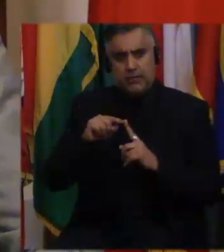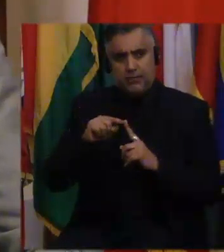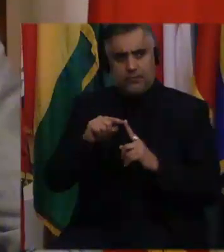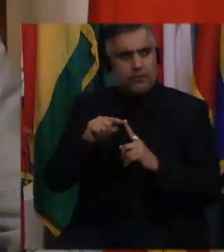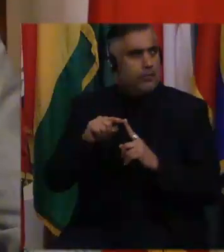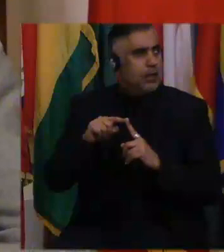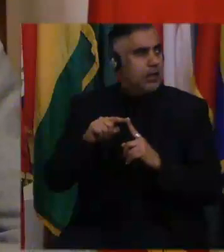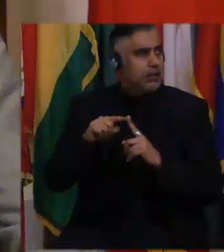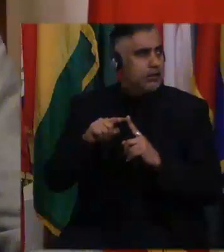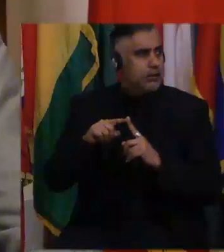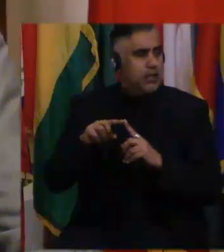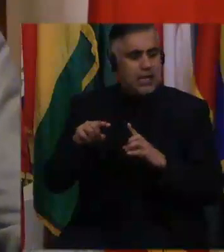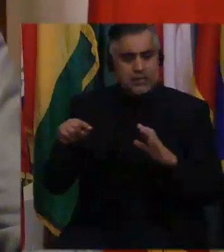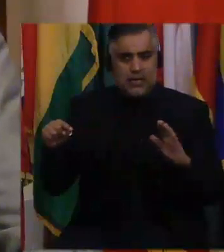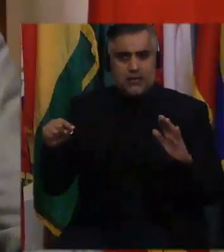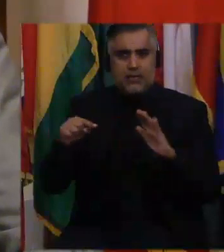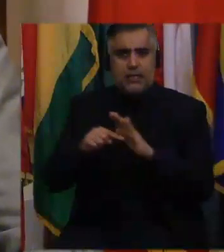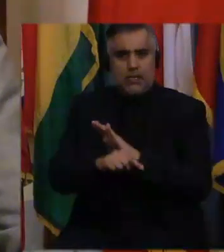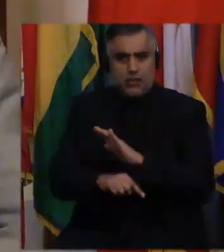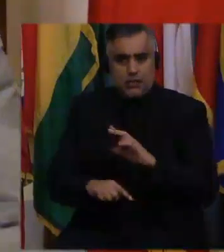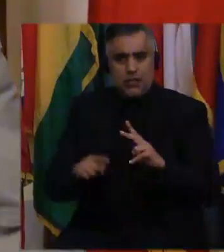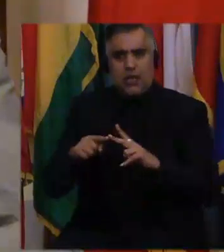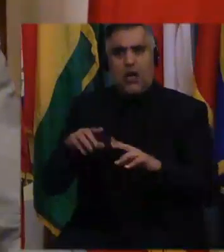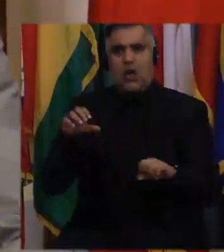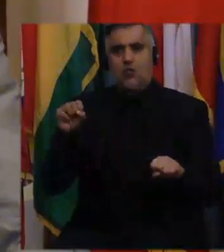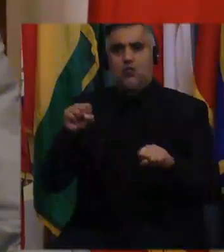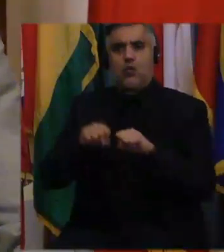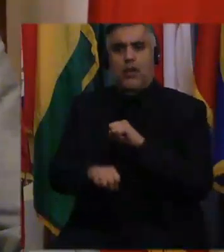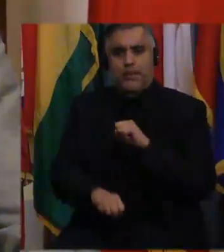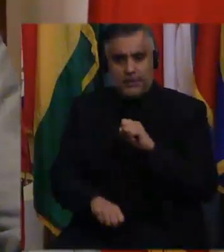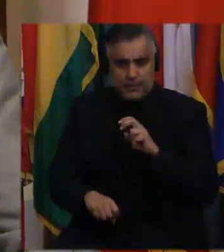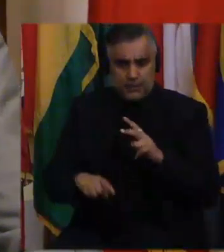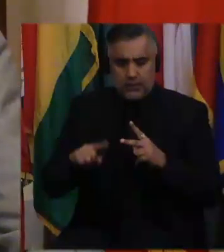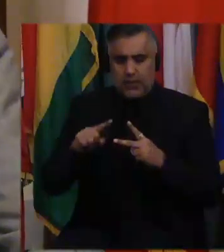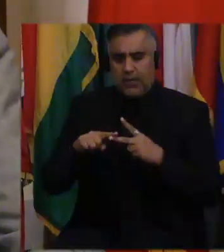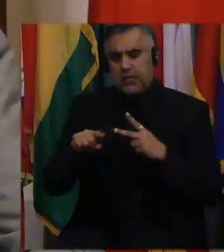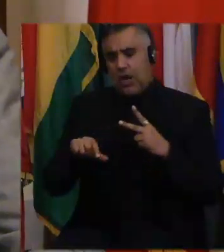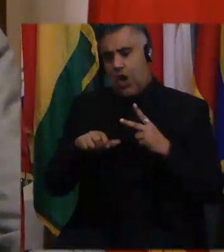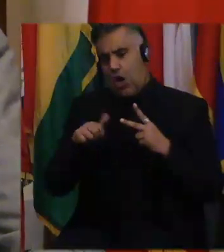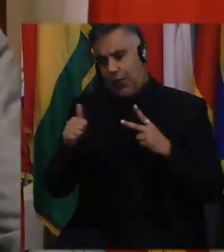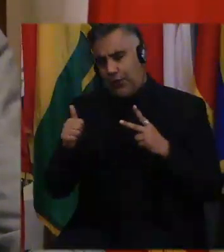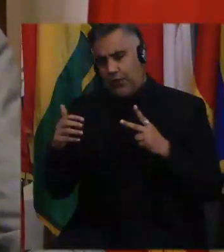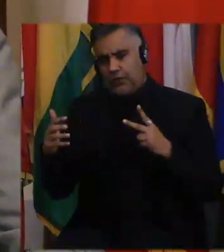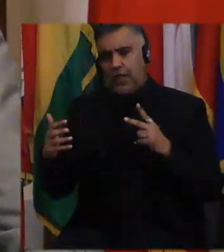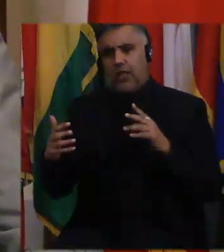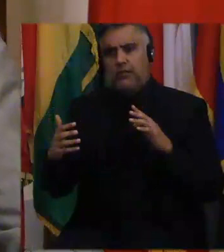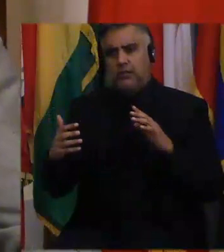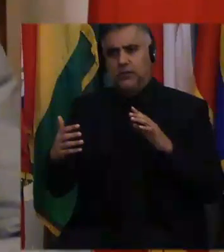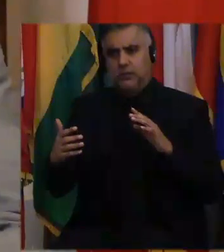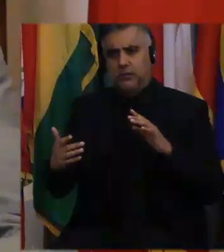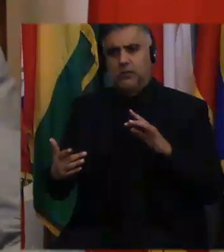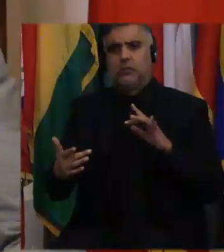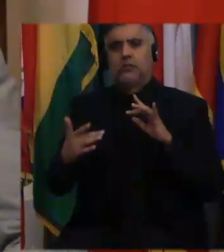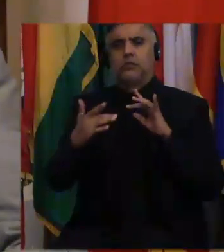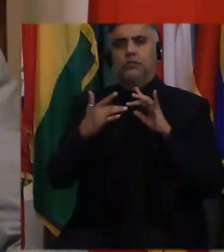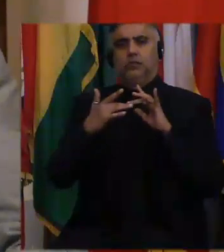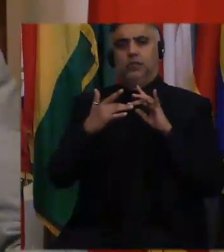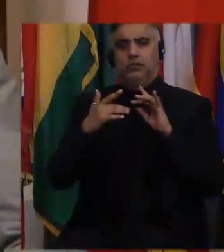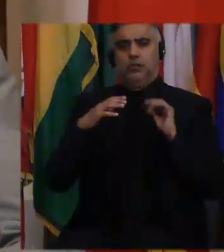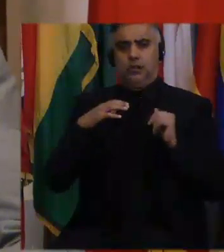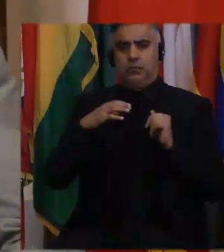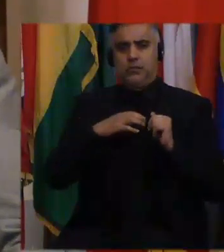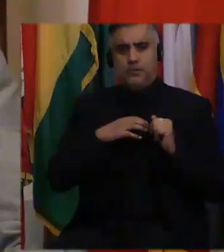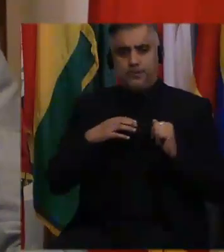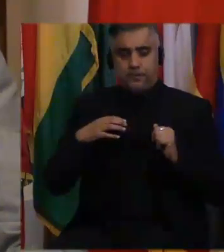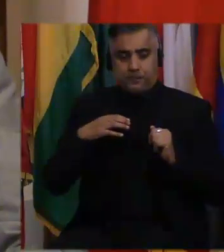discriminación, incluso violencia obstétrica también. Hoy son casos que llegan a la Comisión Interamericana. La Comisión también tiene el rol